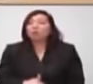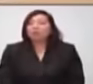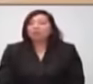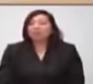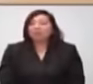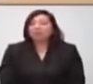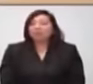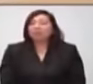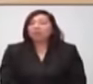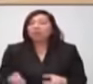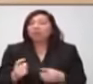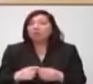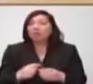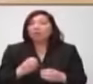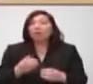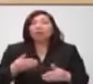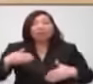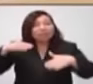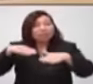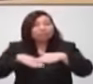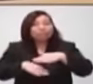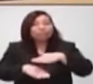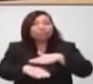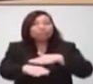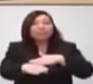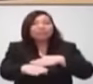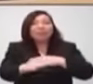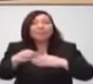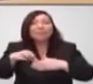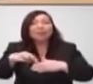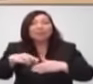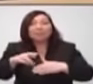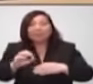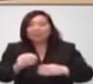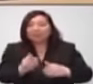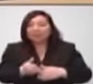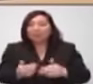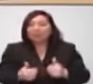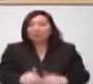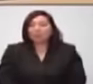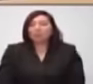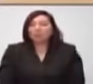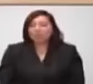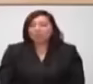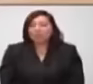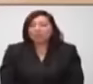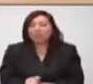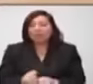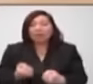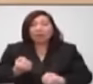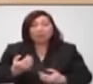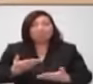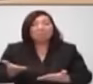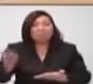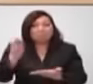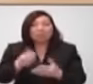estamos viendo es la interconexión de la vía expresa con el corredor Panamericana también, a través del cual, tomando el metropolitano, yo